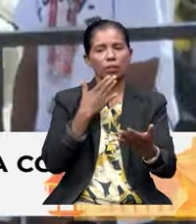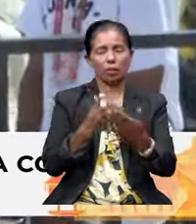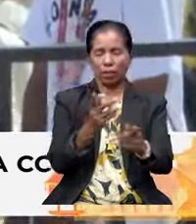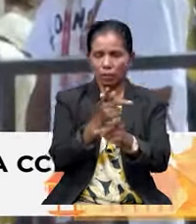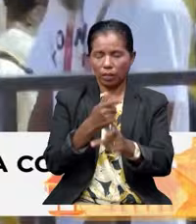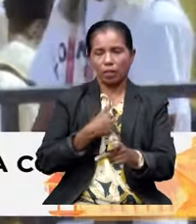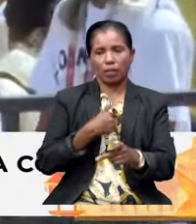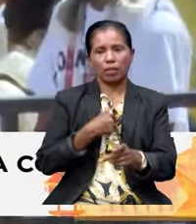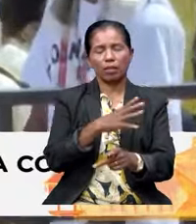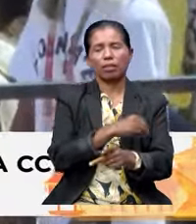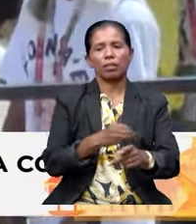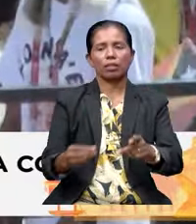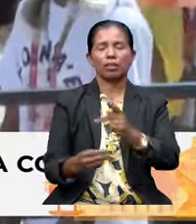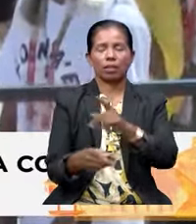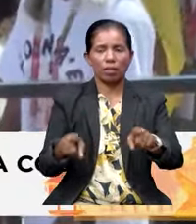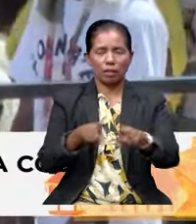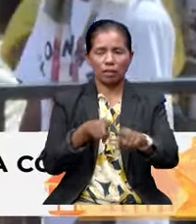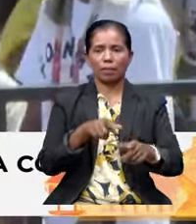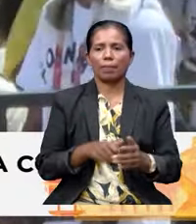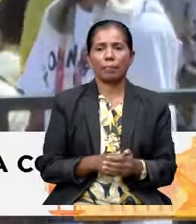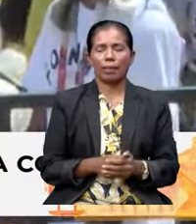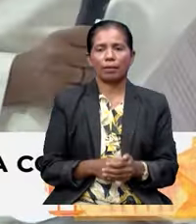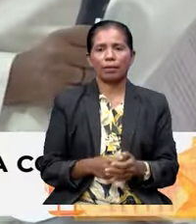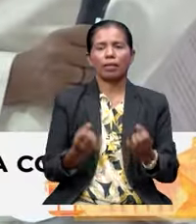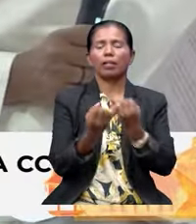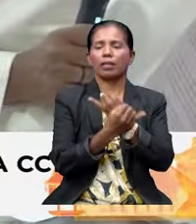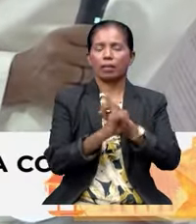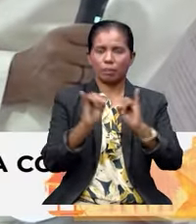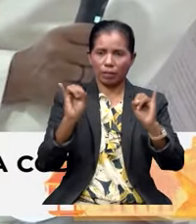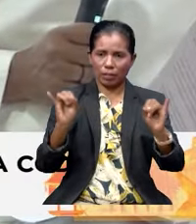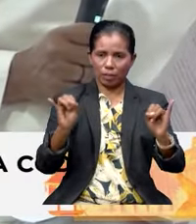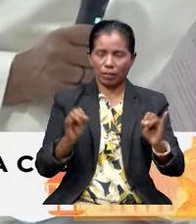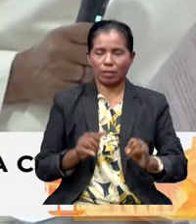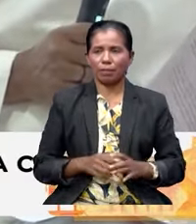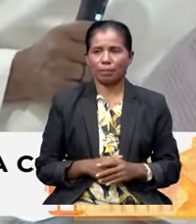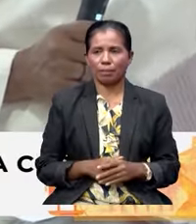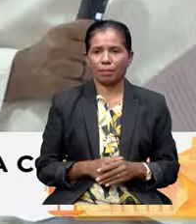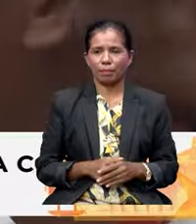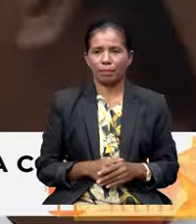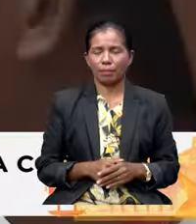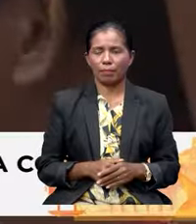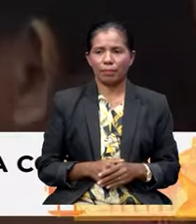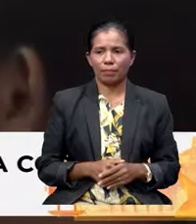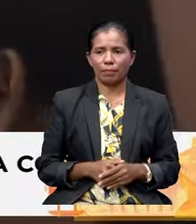an se sai atan. Ukun rasikan, ejesi.